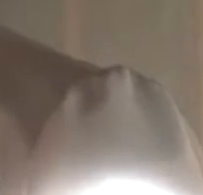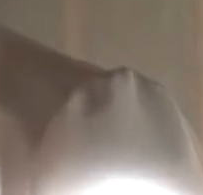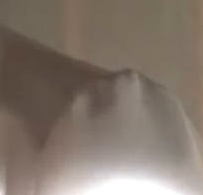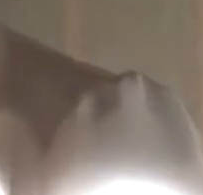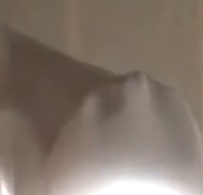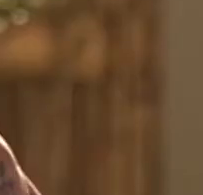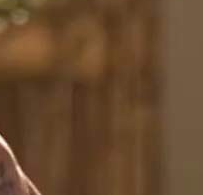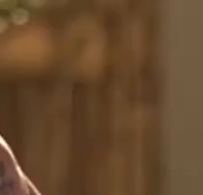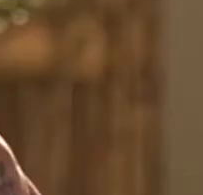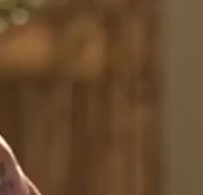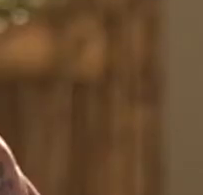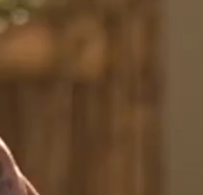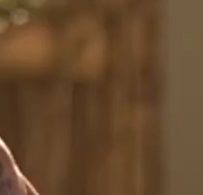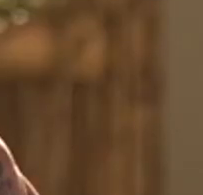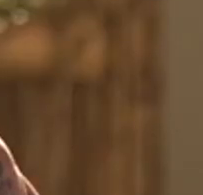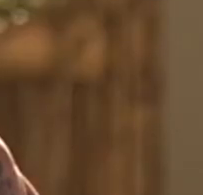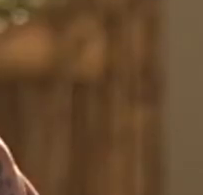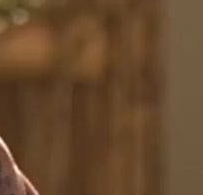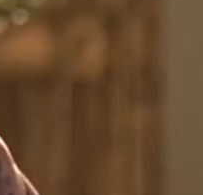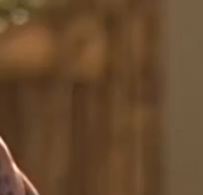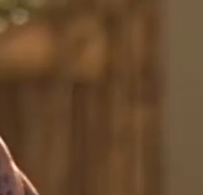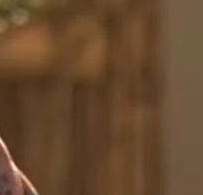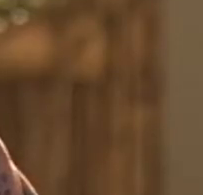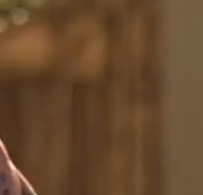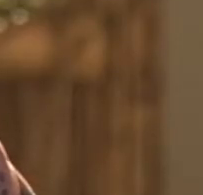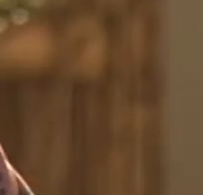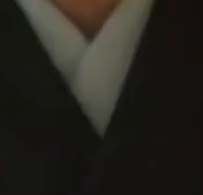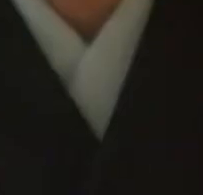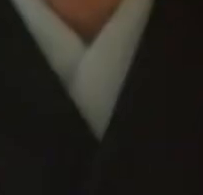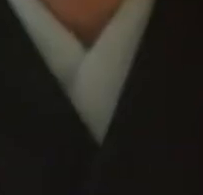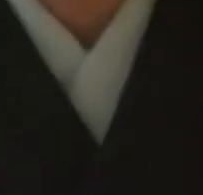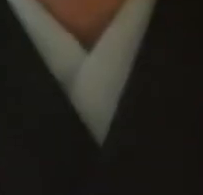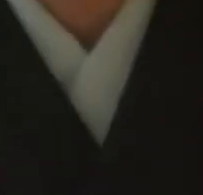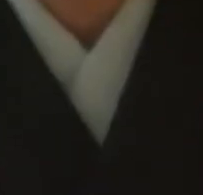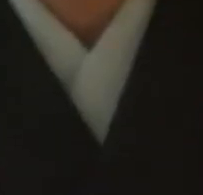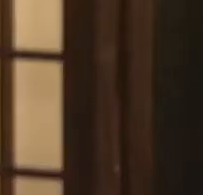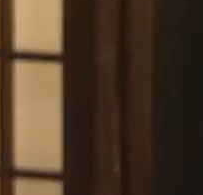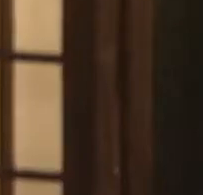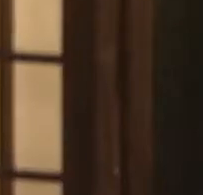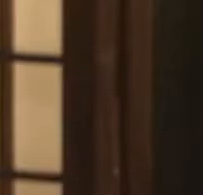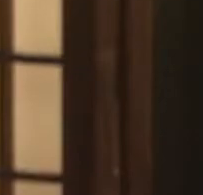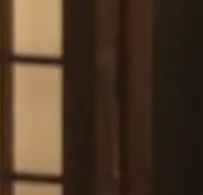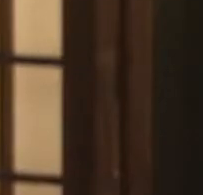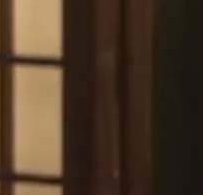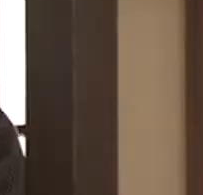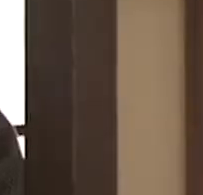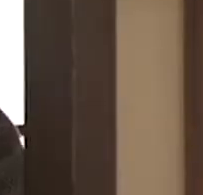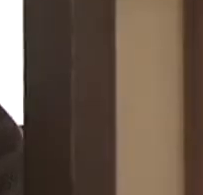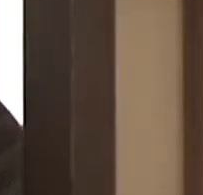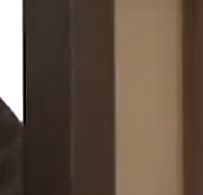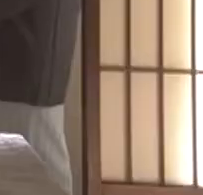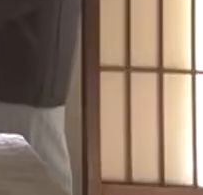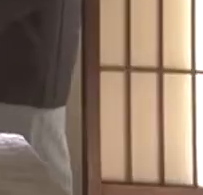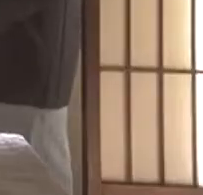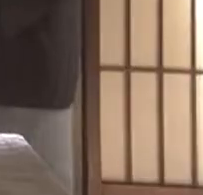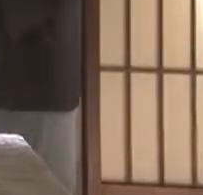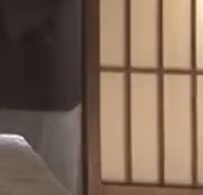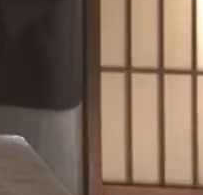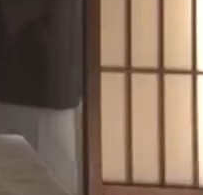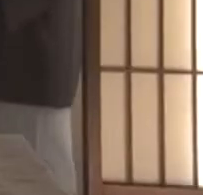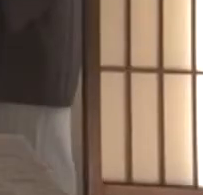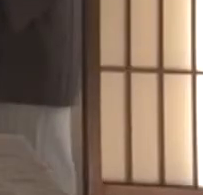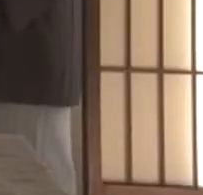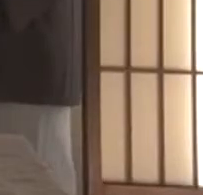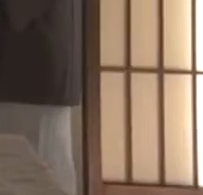No puede ser. No se quiere casar. Al parecer, no desea formar parte de esta familia. ¡Shinjiro! ¡Tenemos un problema!